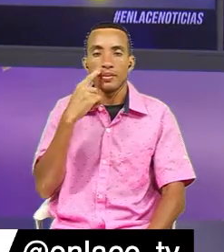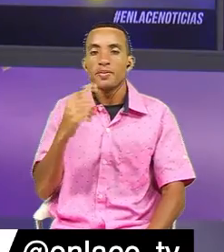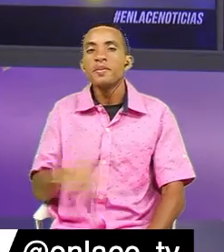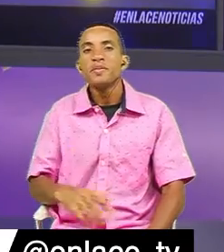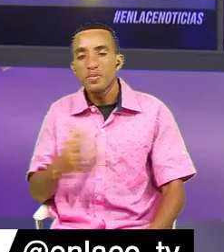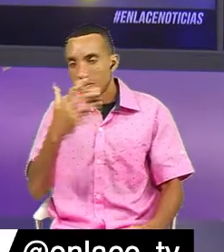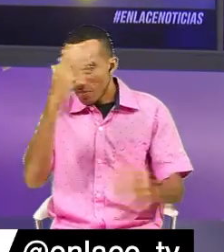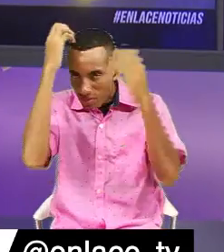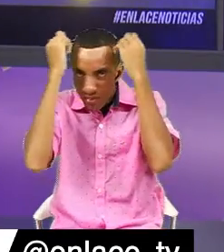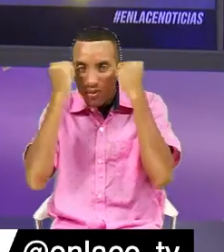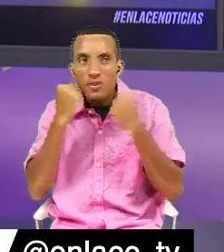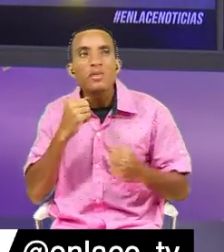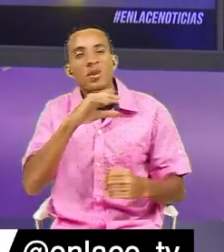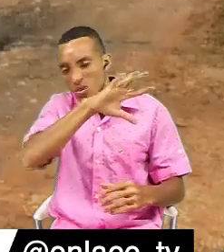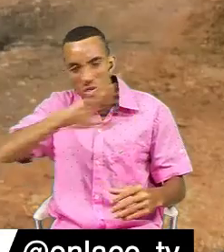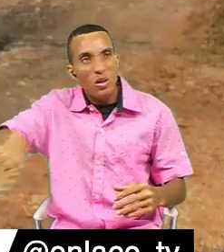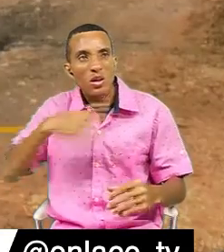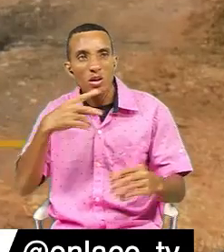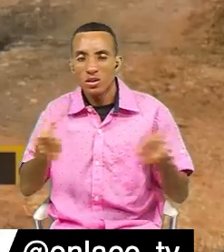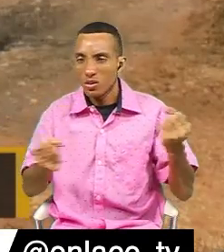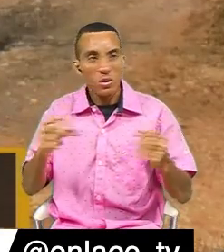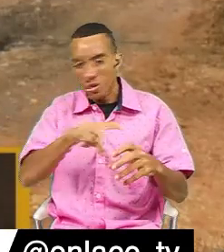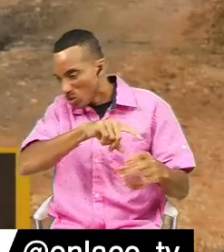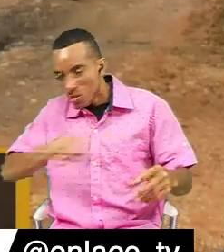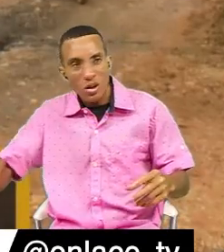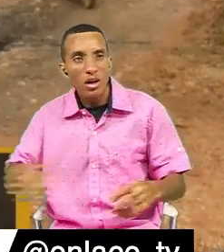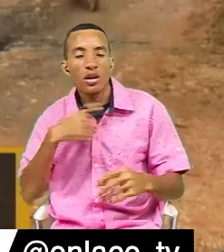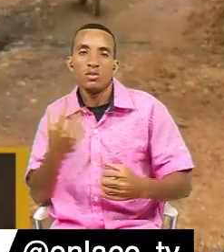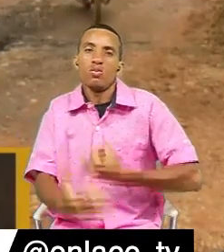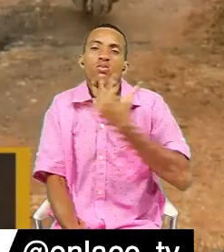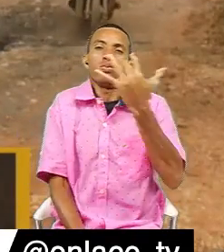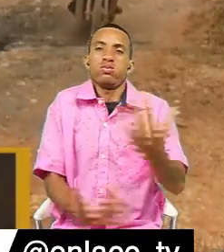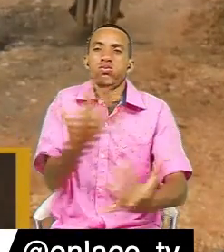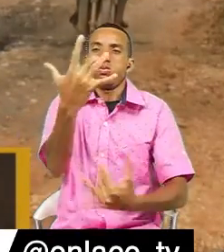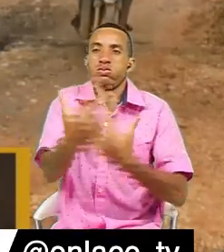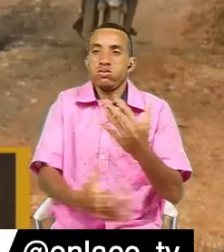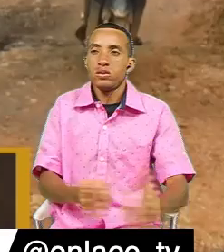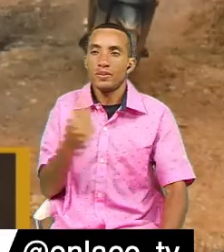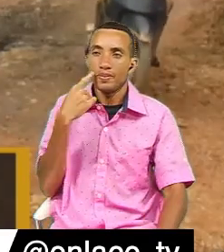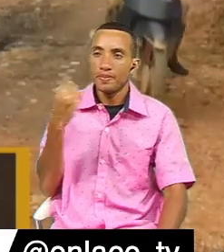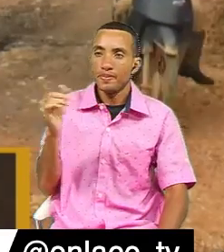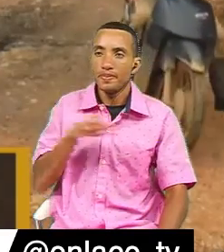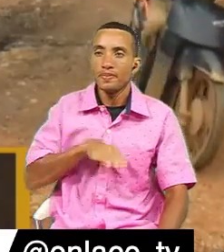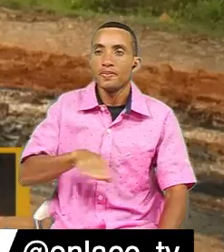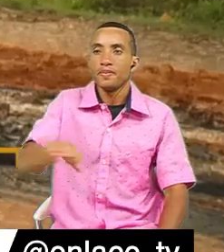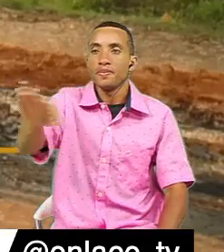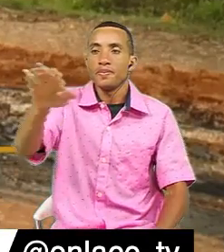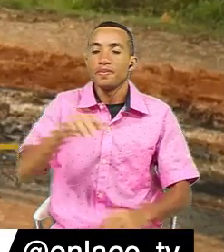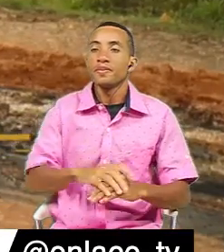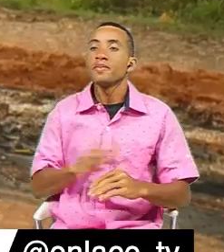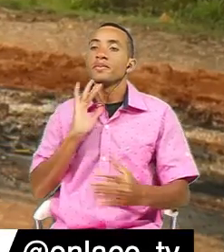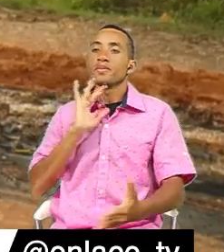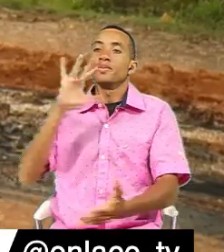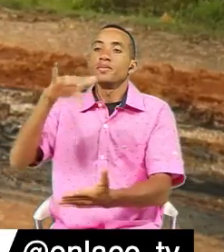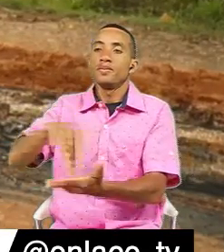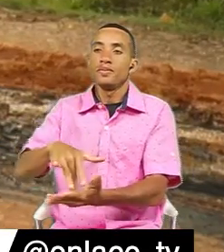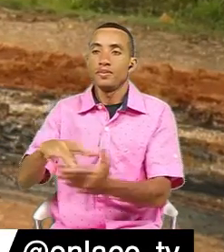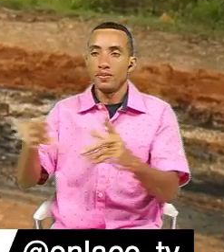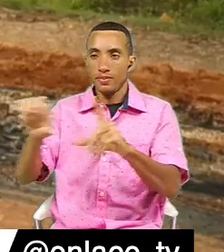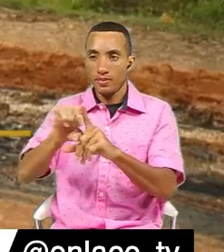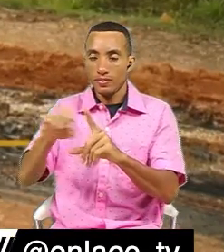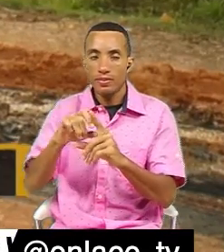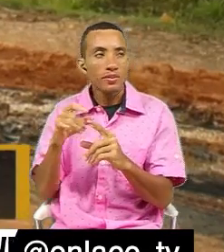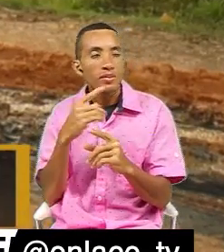al vehículo. El hecho se presentó en el sector de La Cascajera, en plena carretera nacional, hasta donde llegó Enlace Noticias, y en diálogo con los